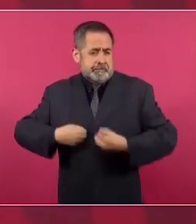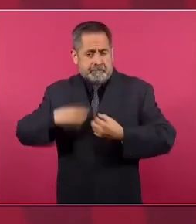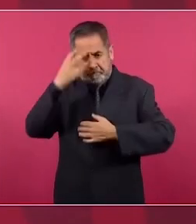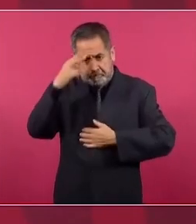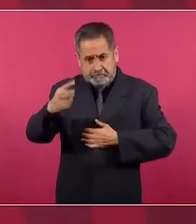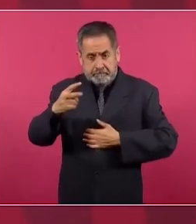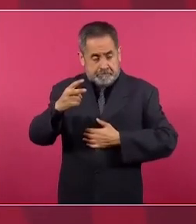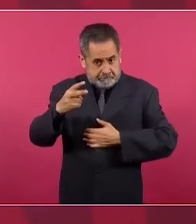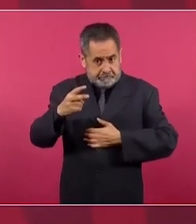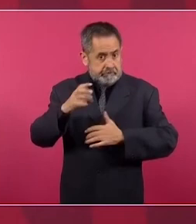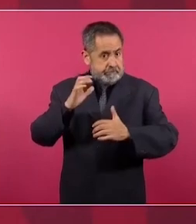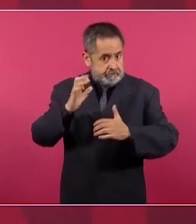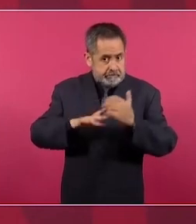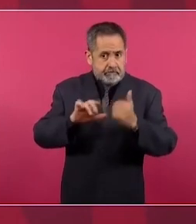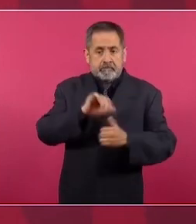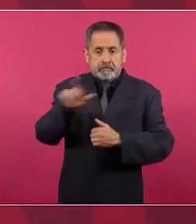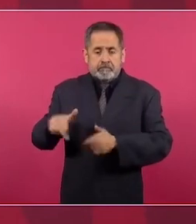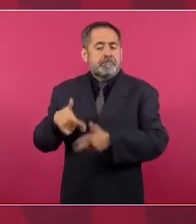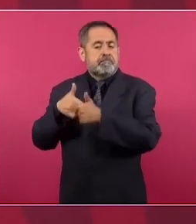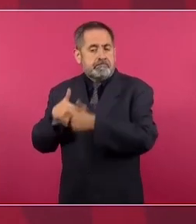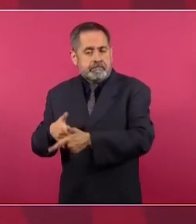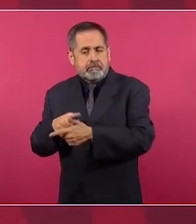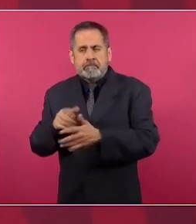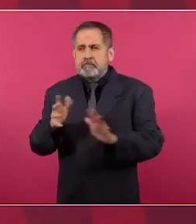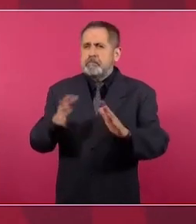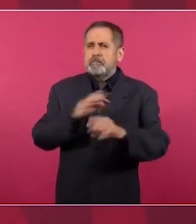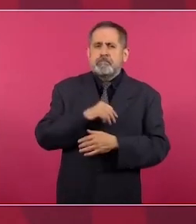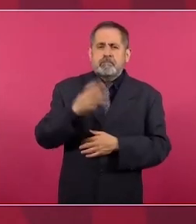tres horas y media de concierto.